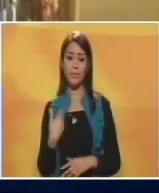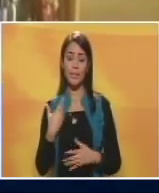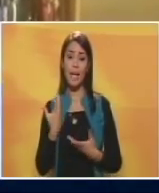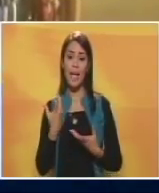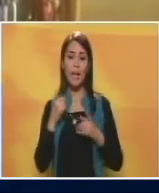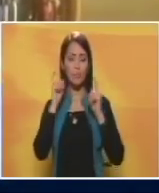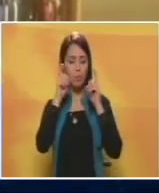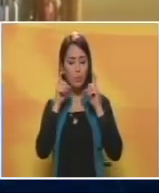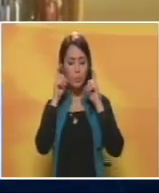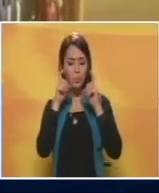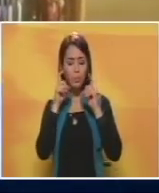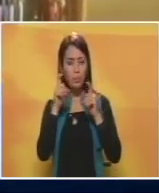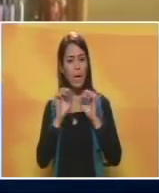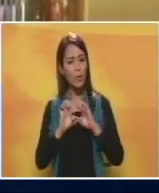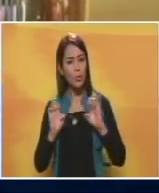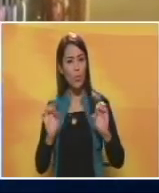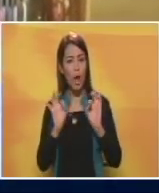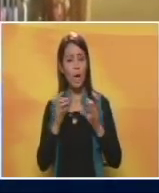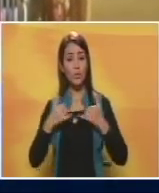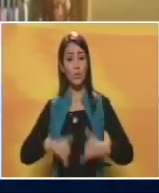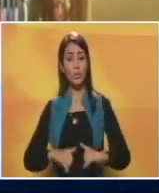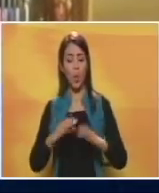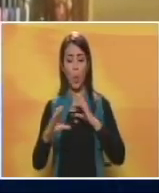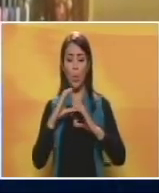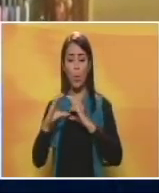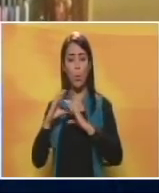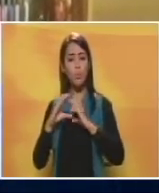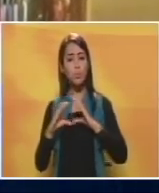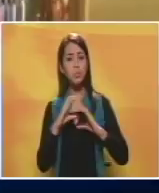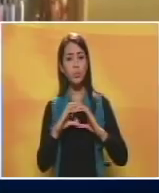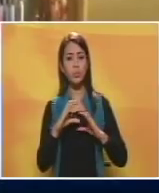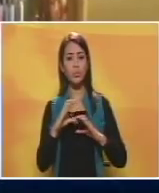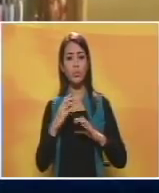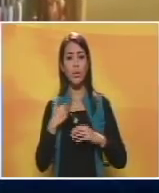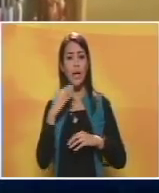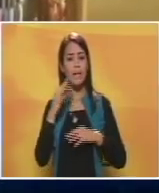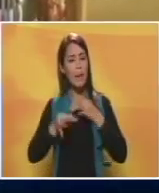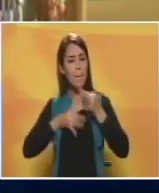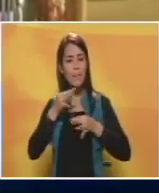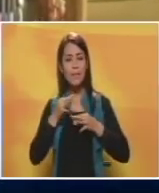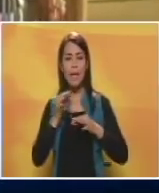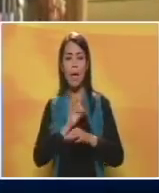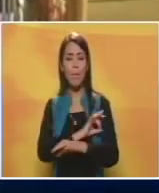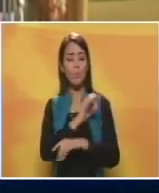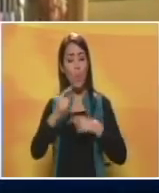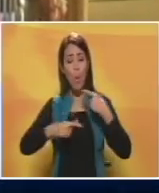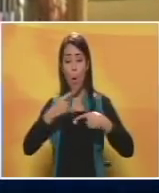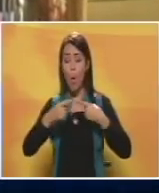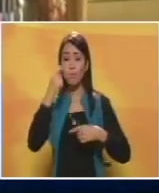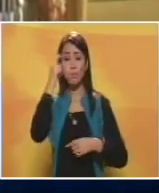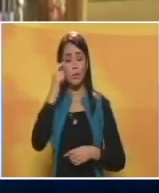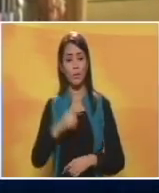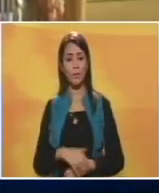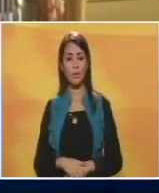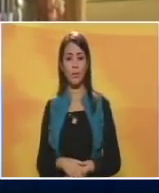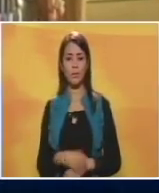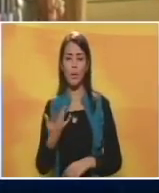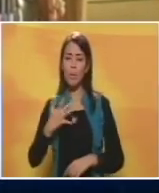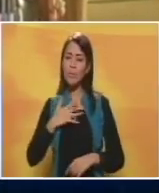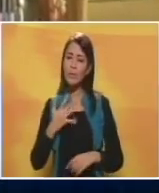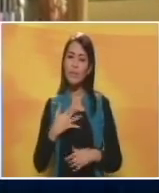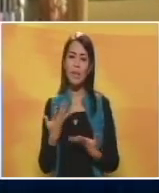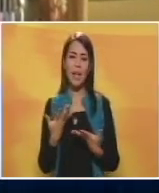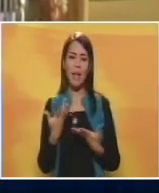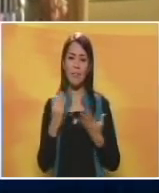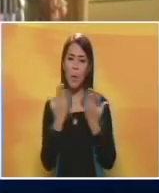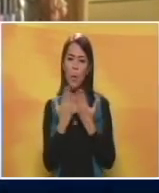sus hijos, que conversemos con ellos, que hablemos todos los días con ellos, cómo se sienten, de cómo